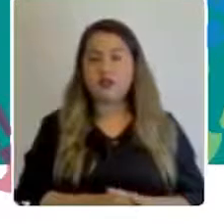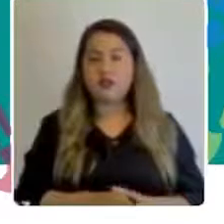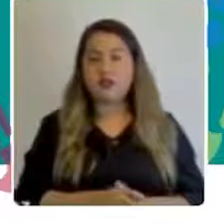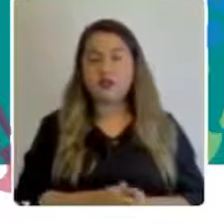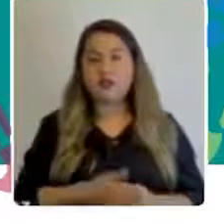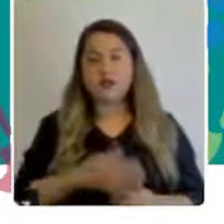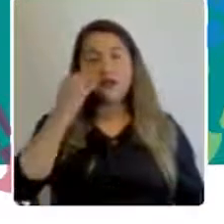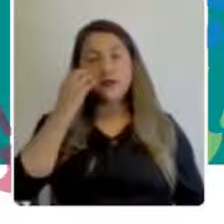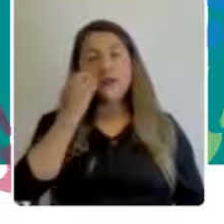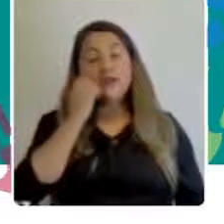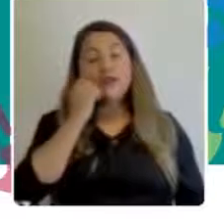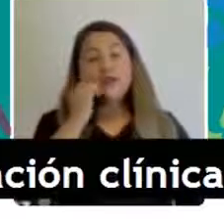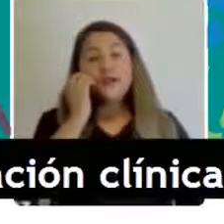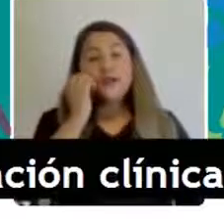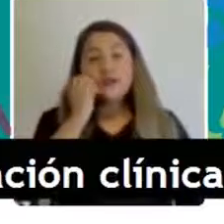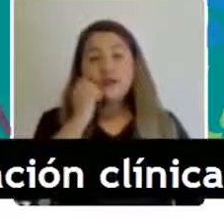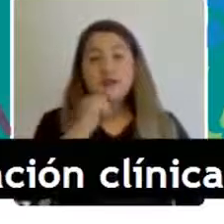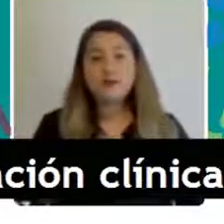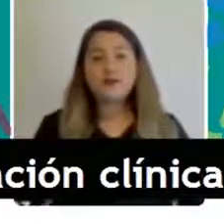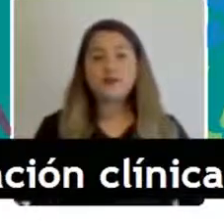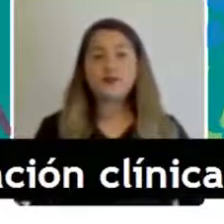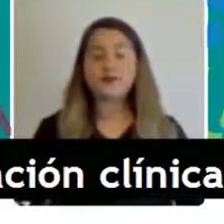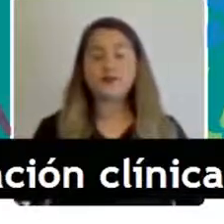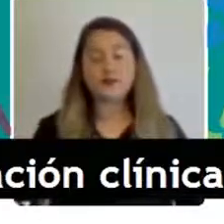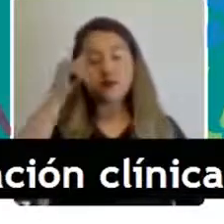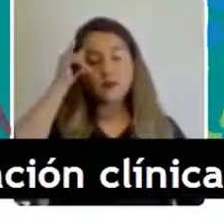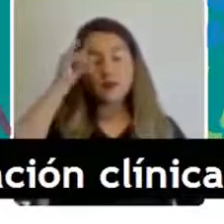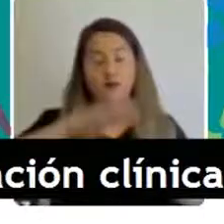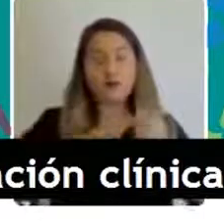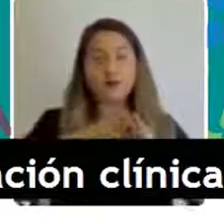la NIH. Esta fue la oportunidad